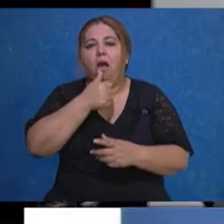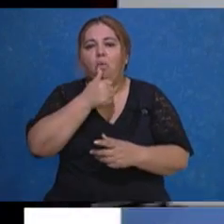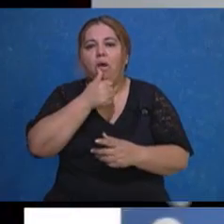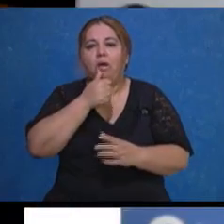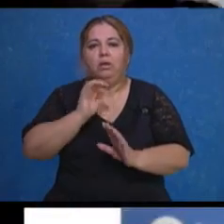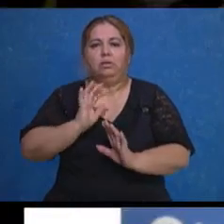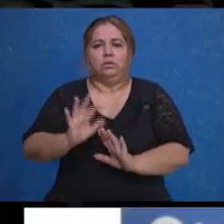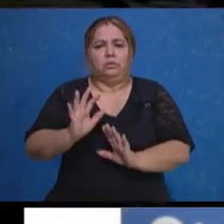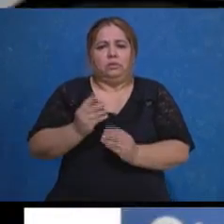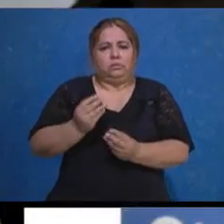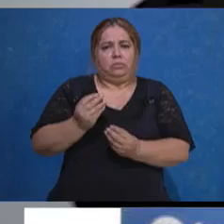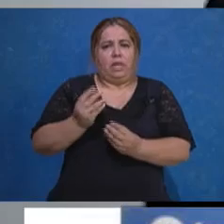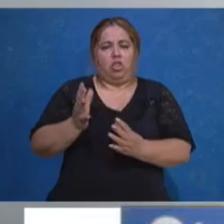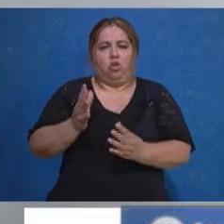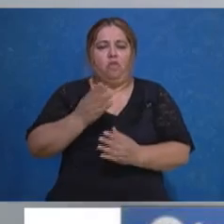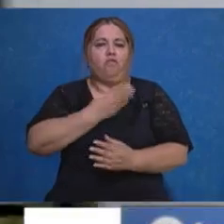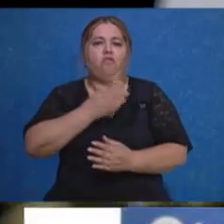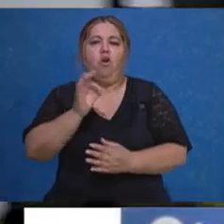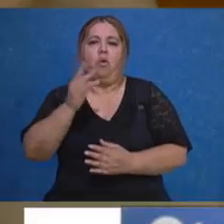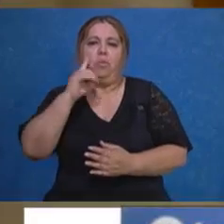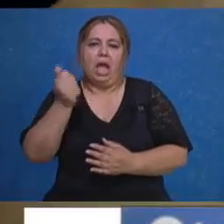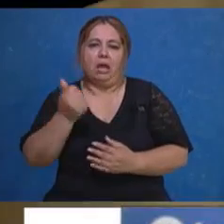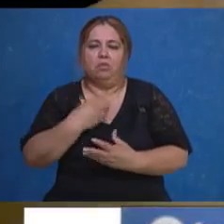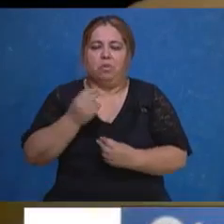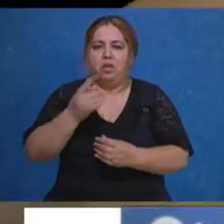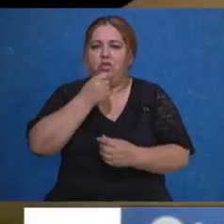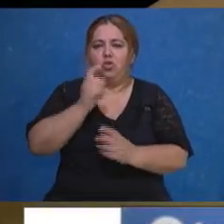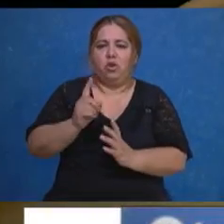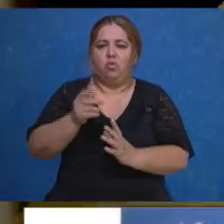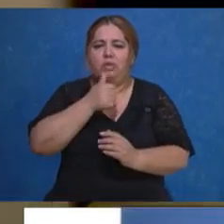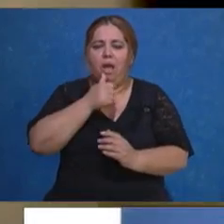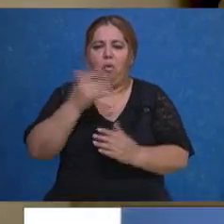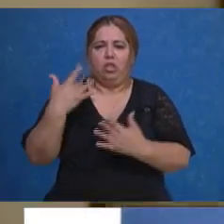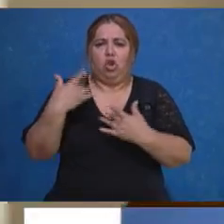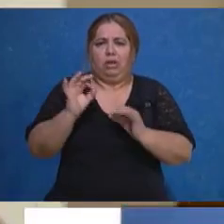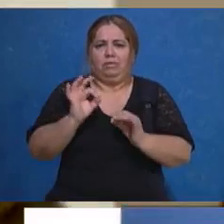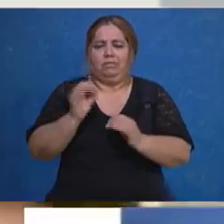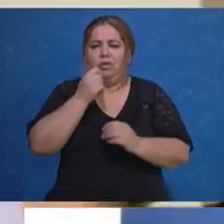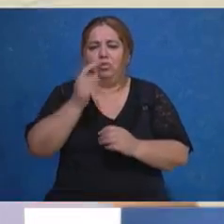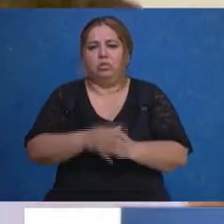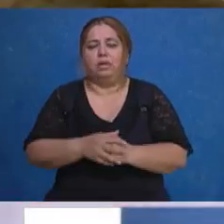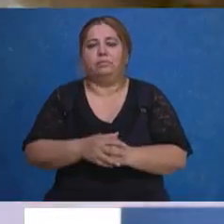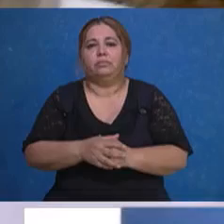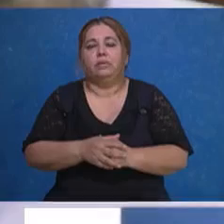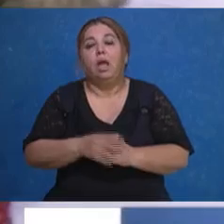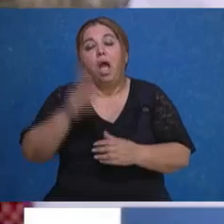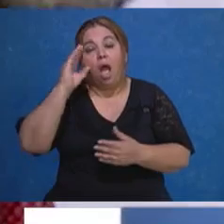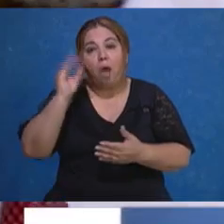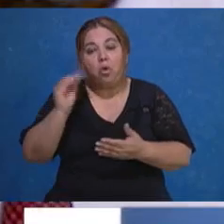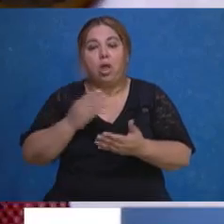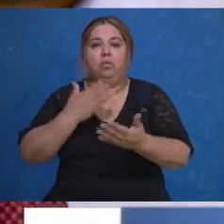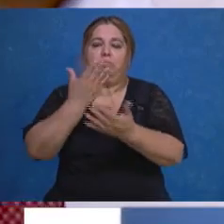habrían determinado los psiquiatras del cuerpo médico forense, según lo que dicen los letrados, y por lo tanto